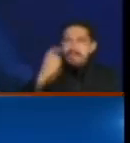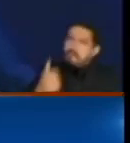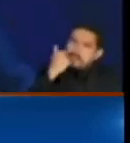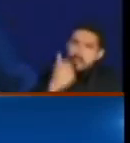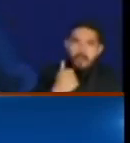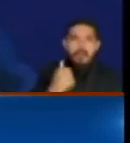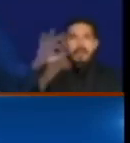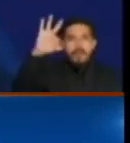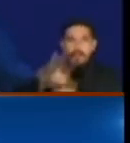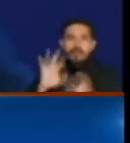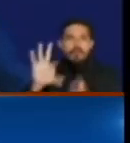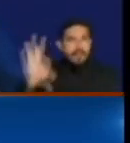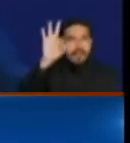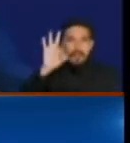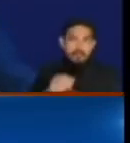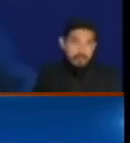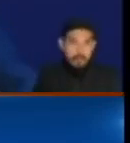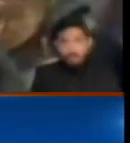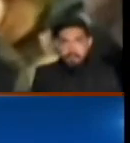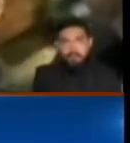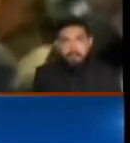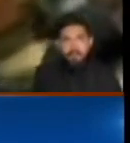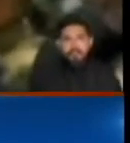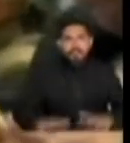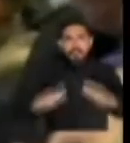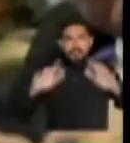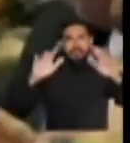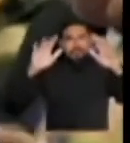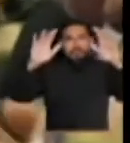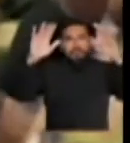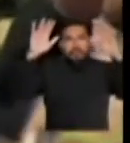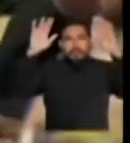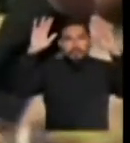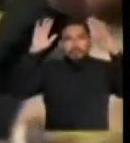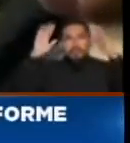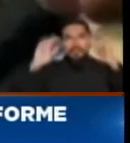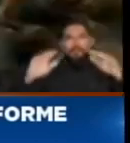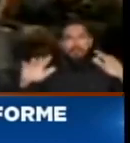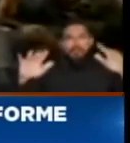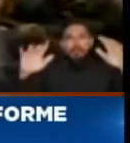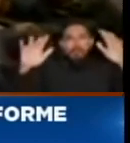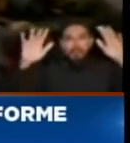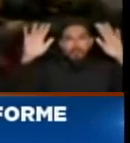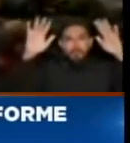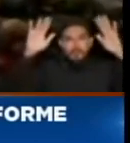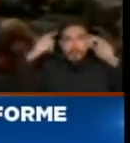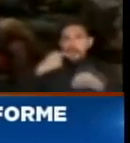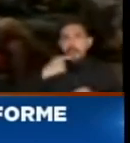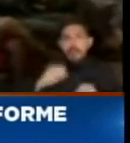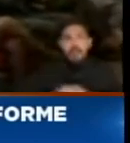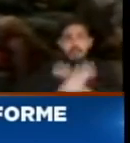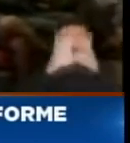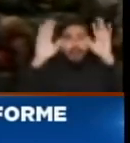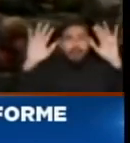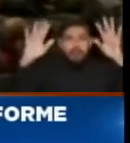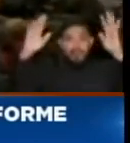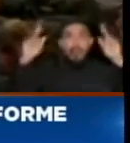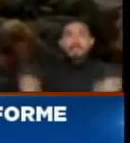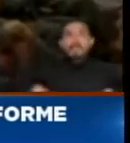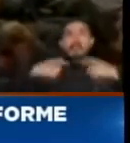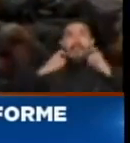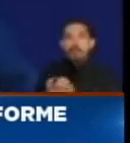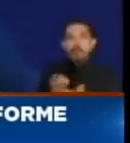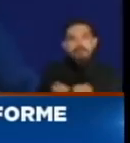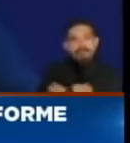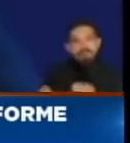el país hacia un mejor destino. En materia económica, destacó que su gobierno ha logrado reducir el déficit